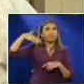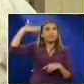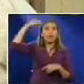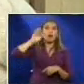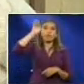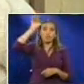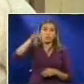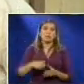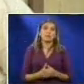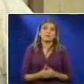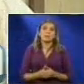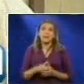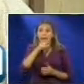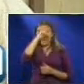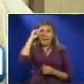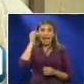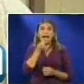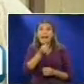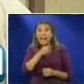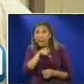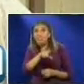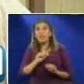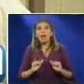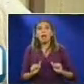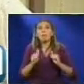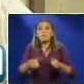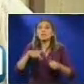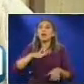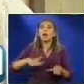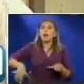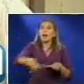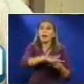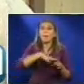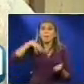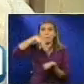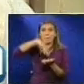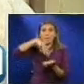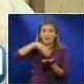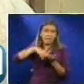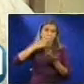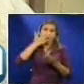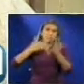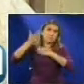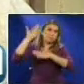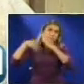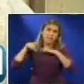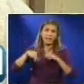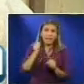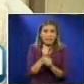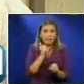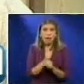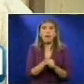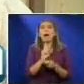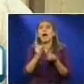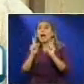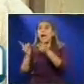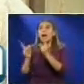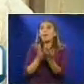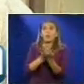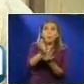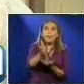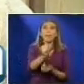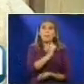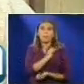Javier se inició aquí en Alto Mirandinos, hace varios años, aquí laboró en varios medios